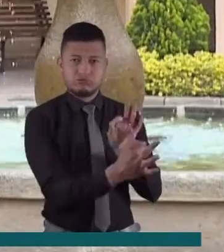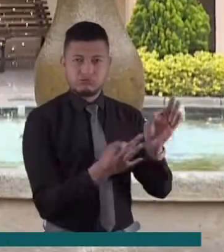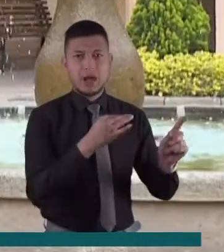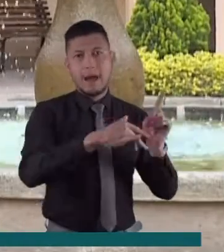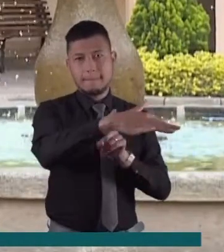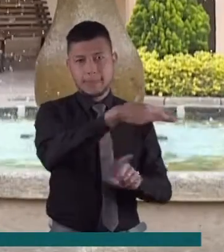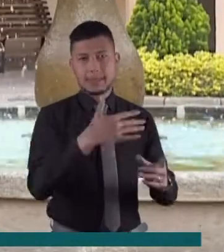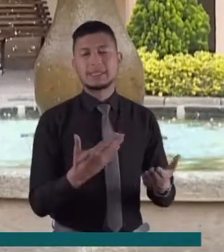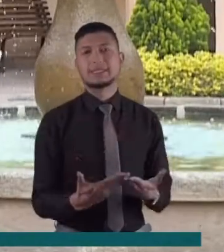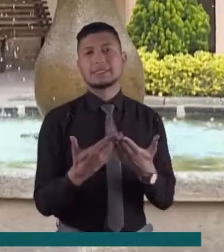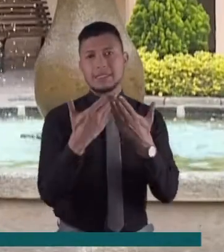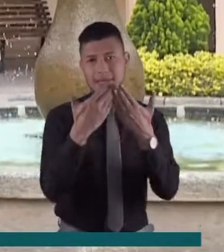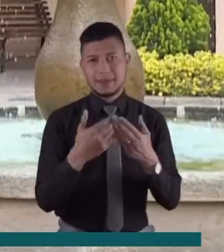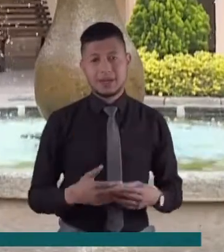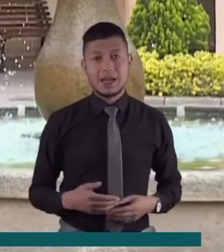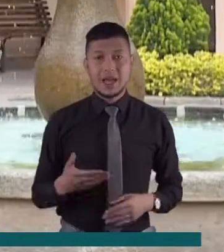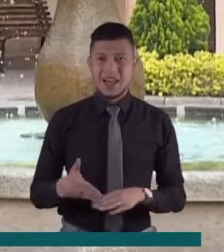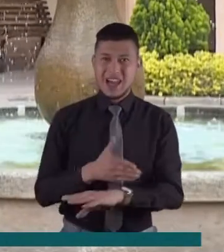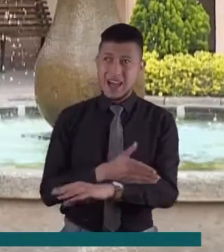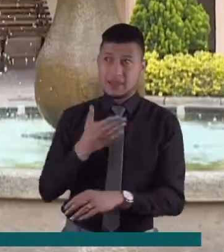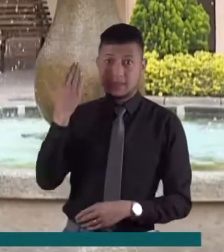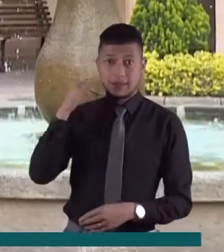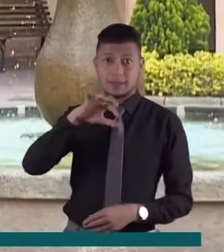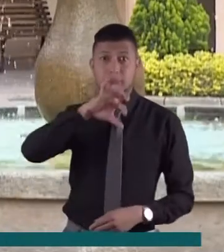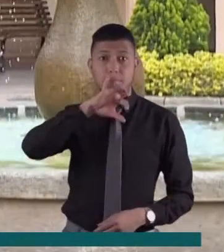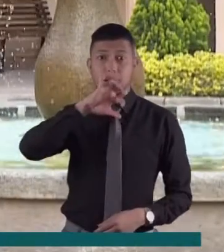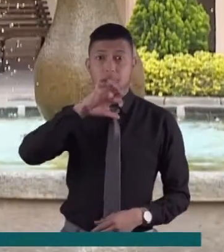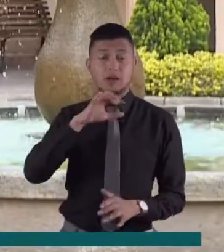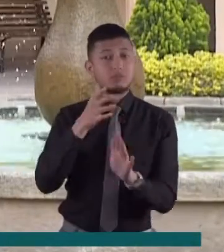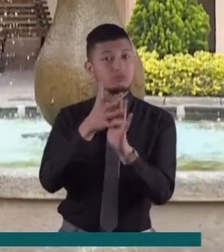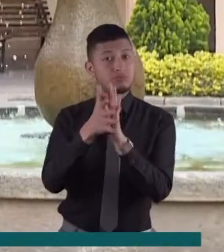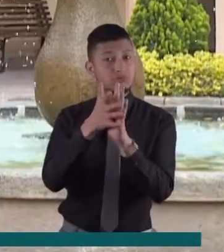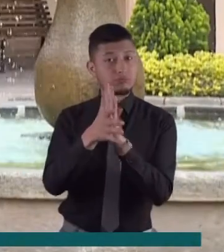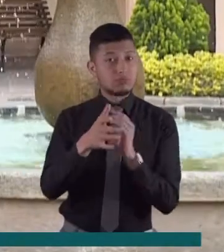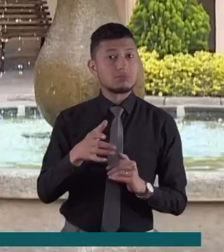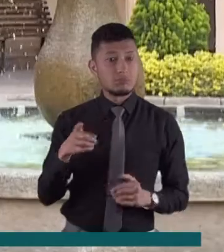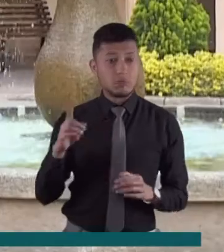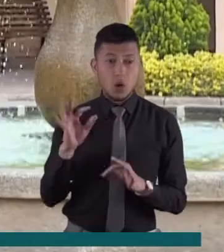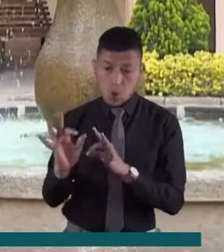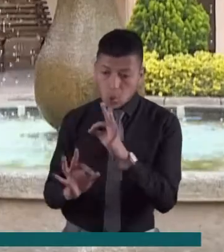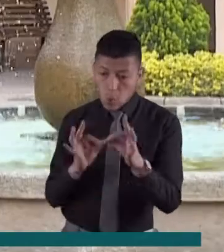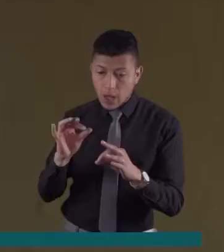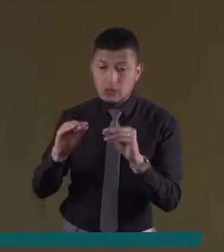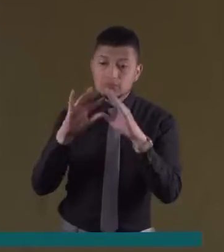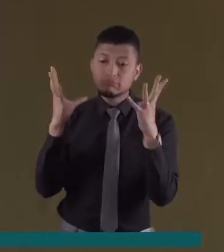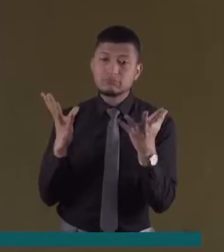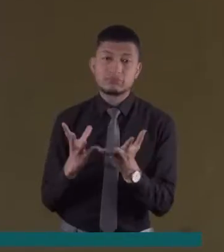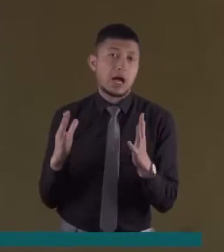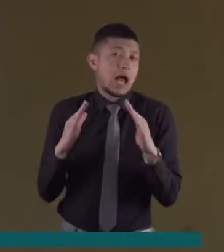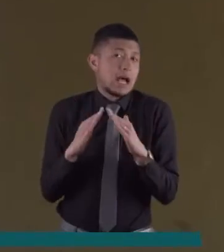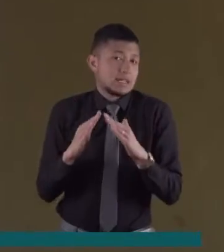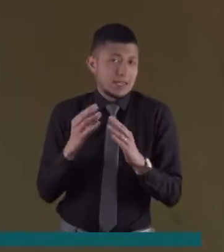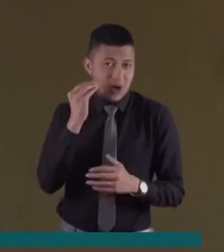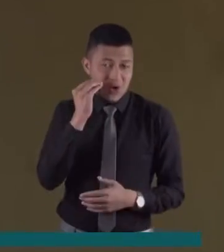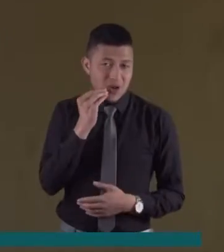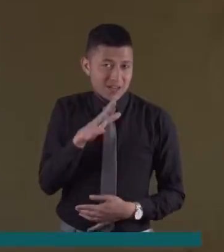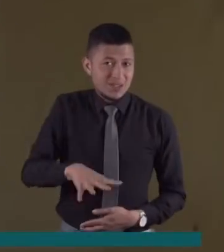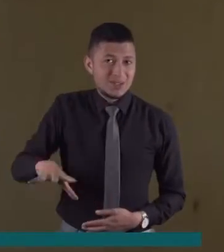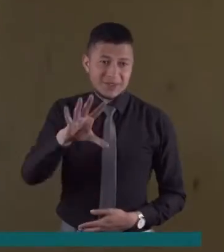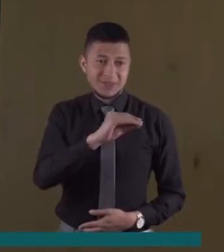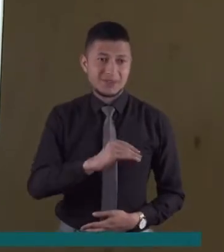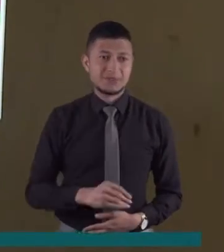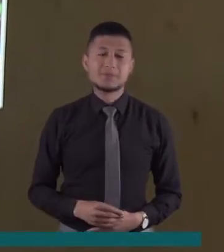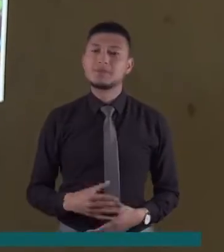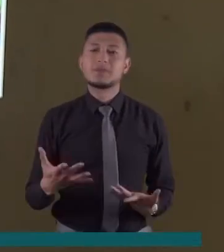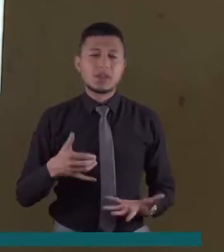medio ambiente porque como dijo el papá francisco debemos cuidar esta casa común los elementos que recibe la entidad